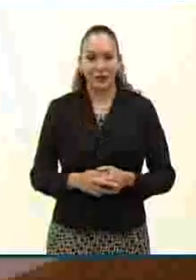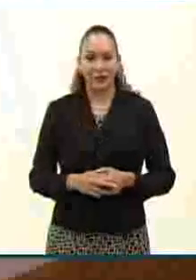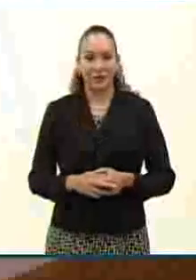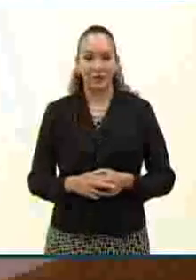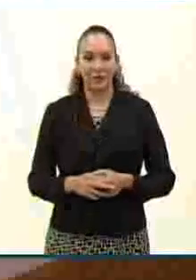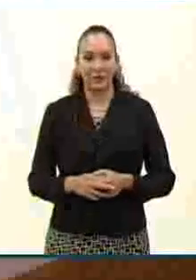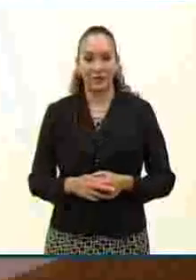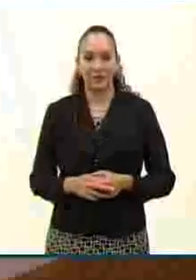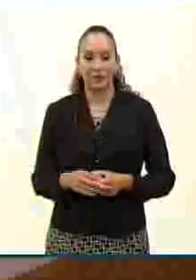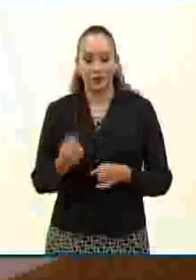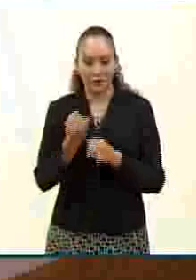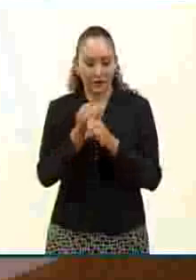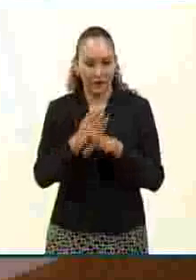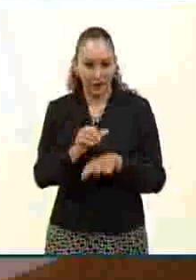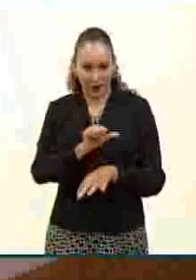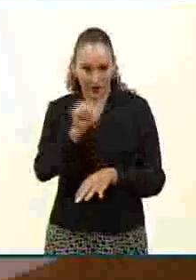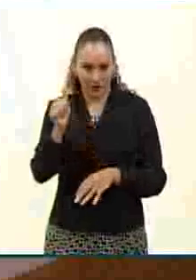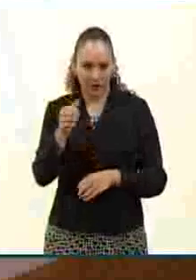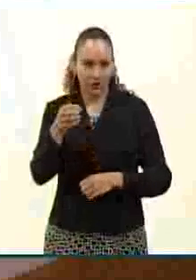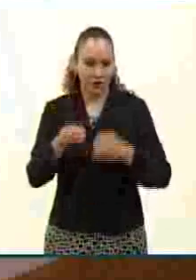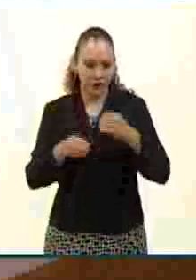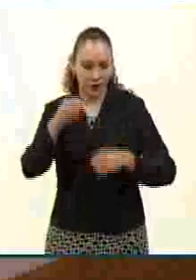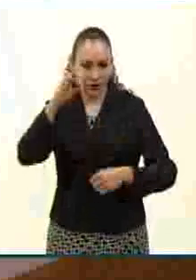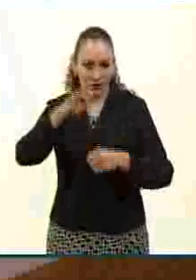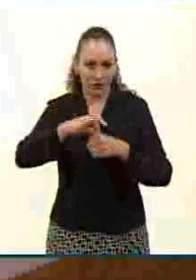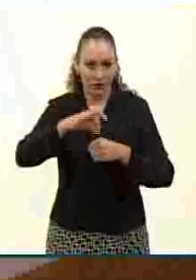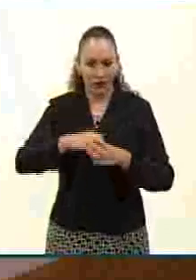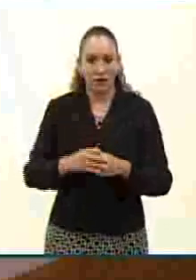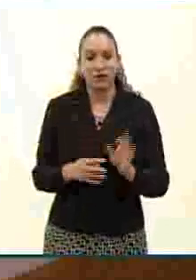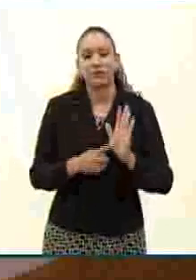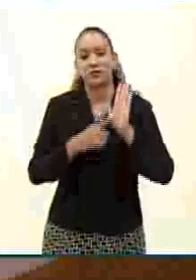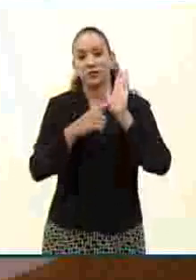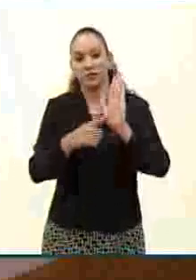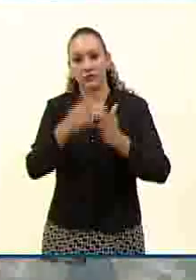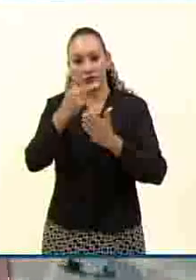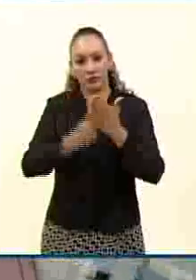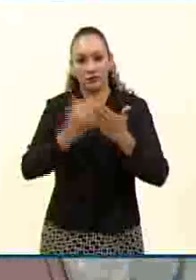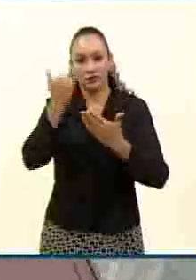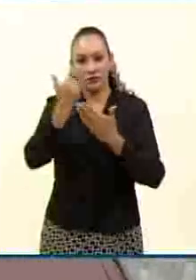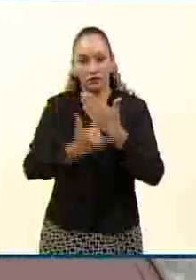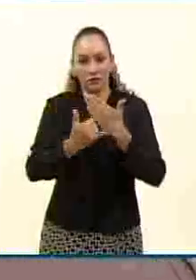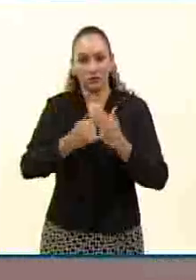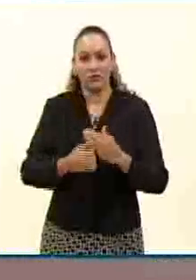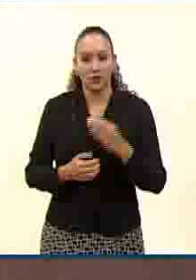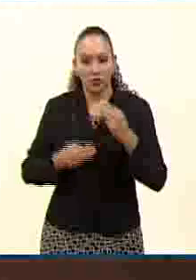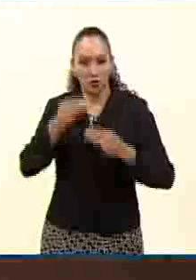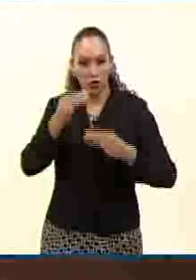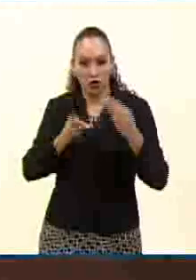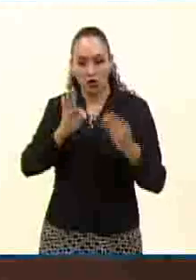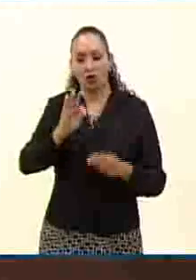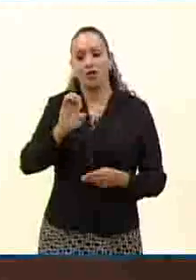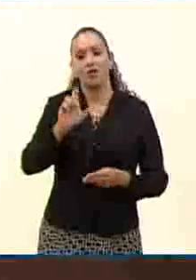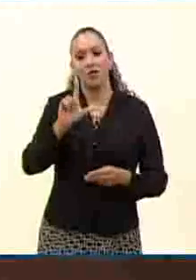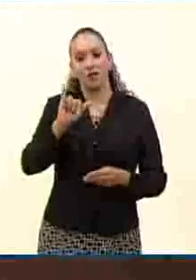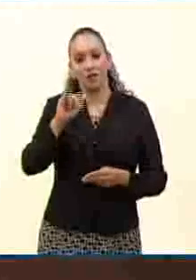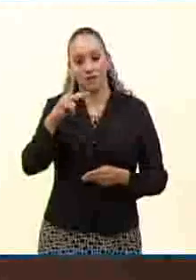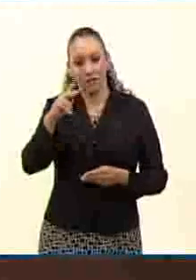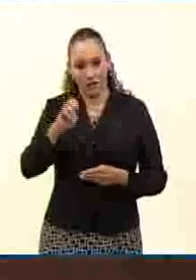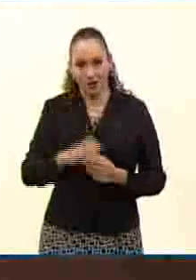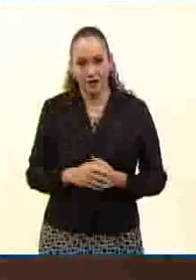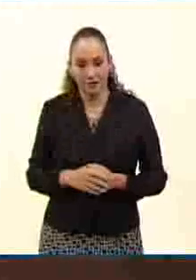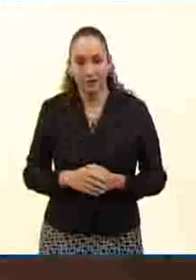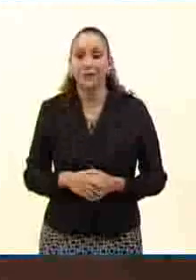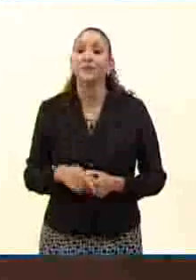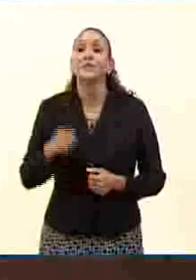En otra información, el Tribunal Electoral dio a conocer el proyecto del magistrado Felipe de la Mata Pizaña, con